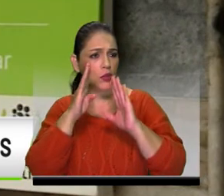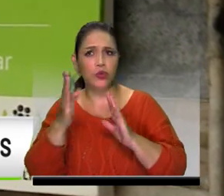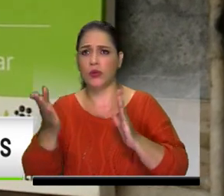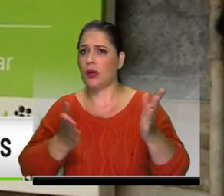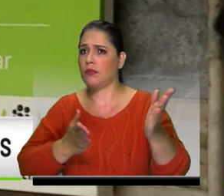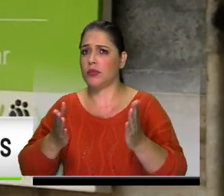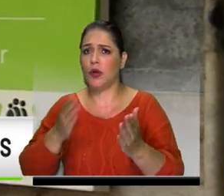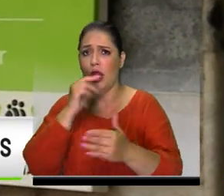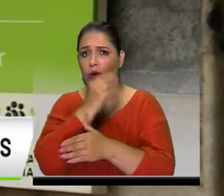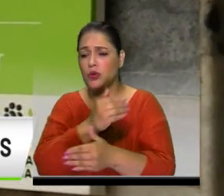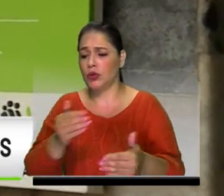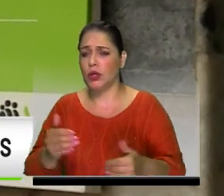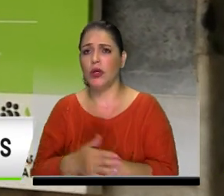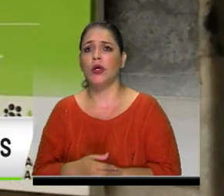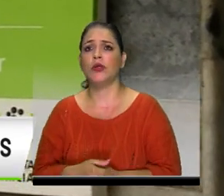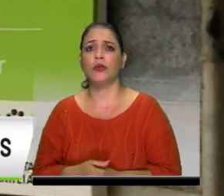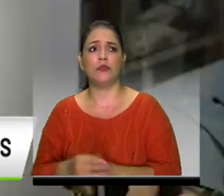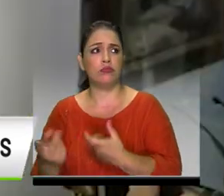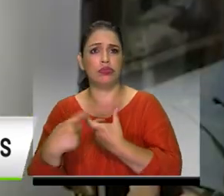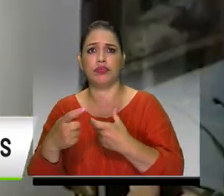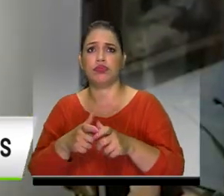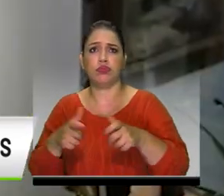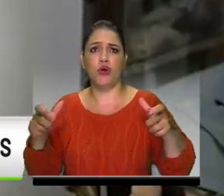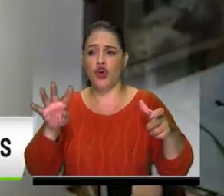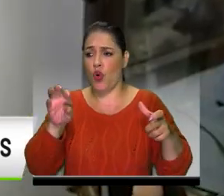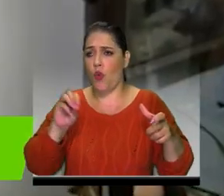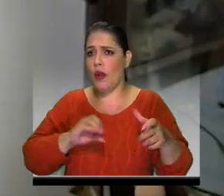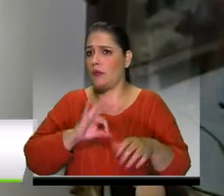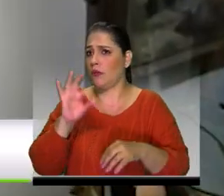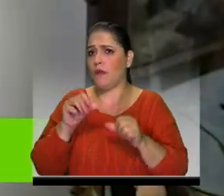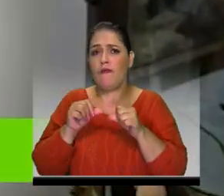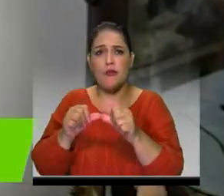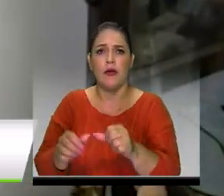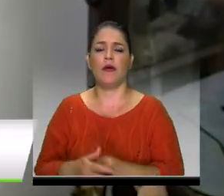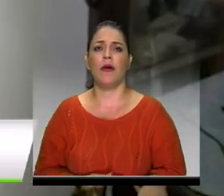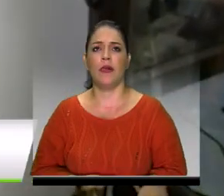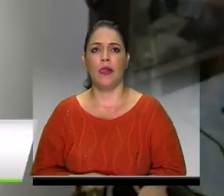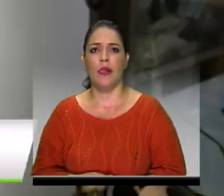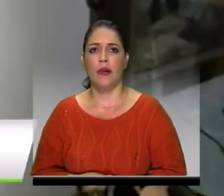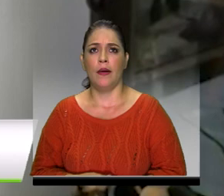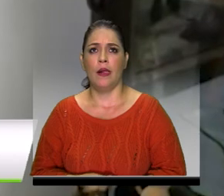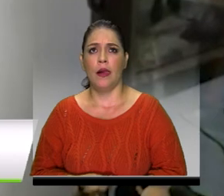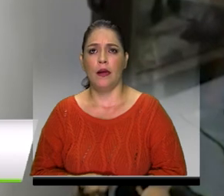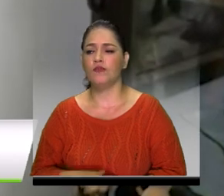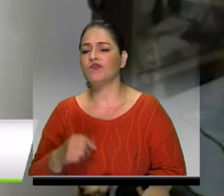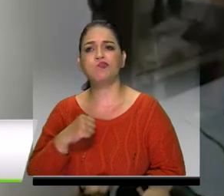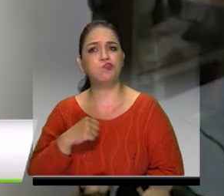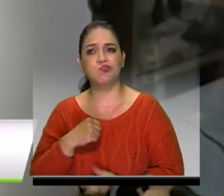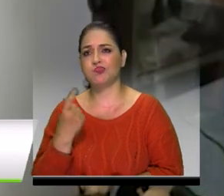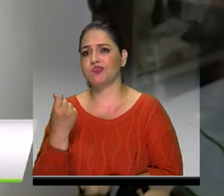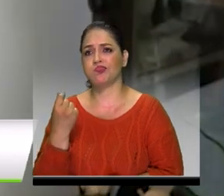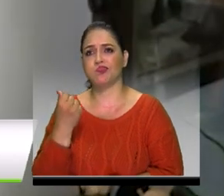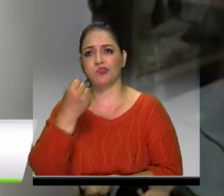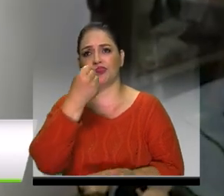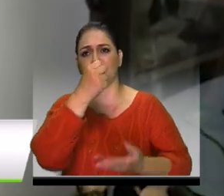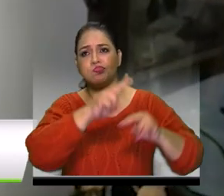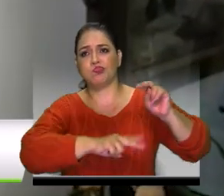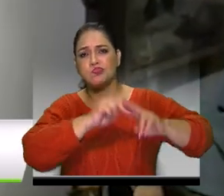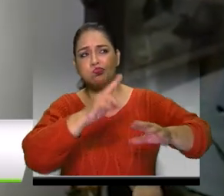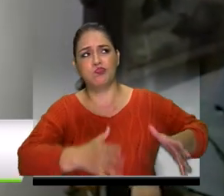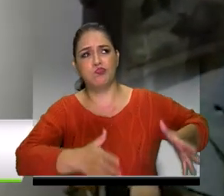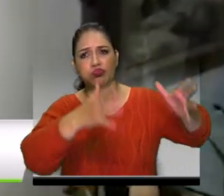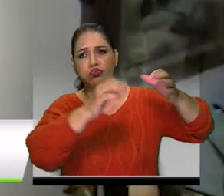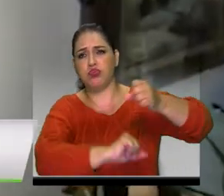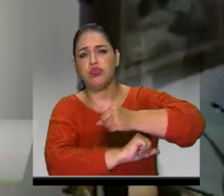atención a los niños ni rebajado los cupos. Nosotros hasta el momento no hemos contado con los recursos presupuestales para poder